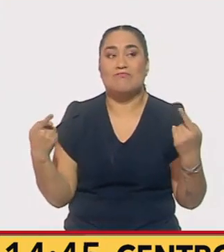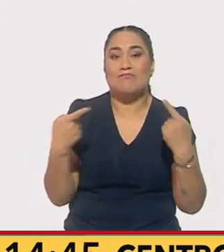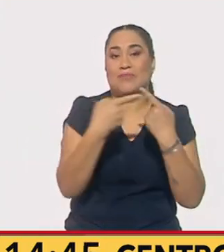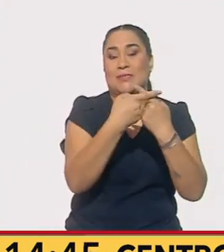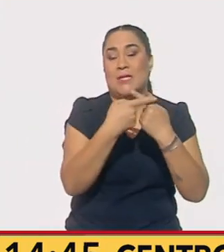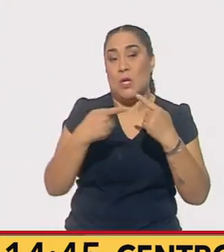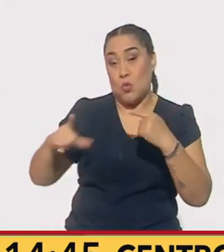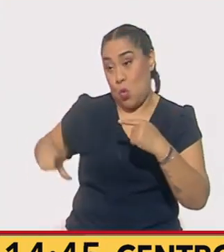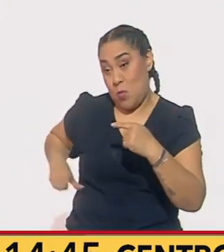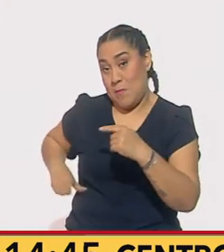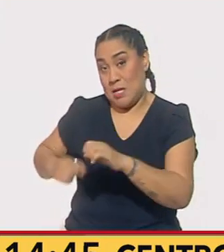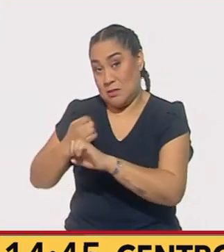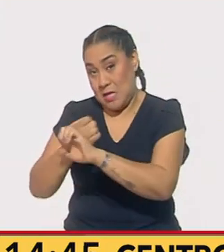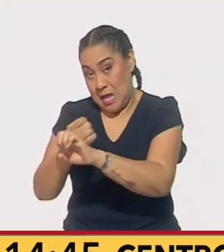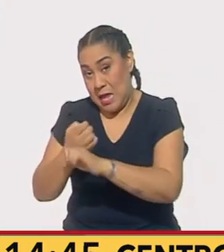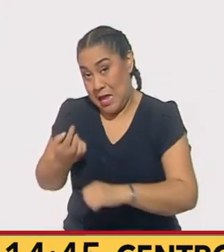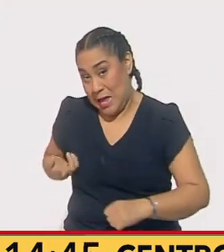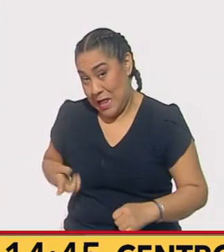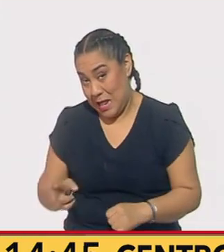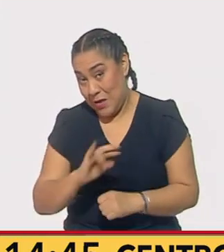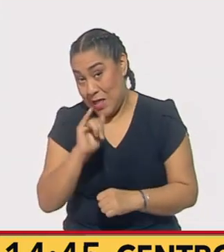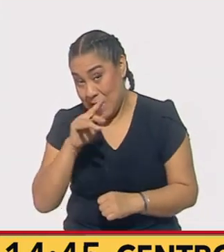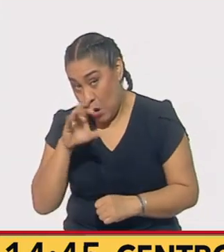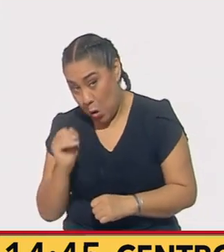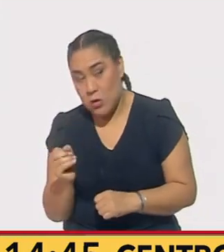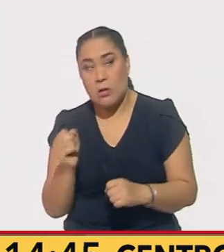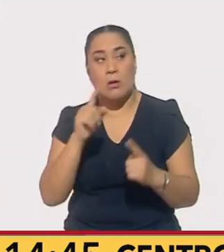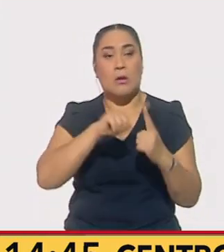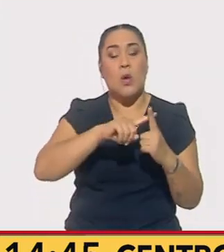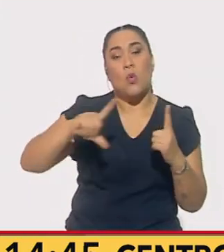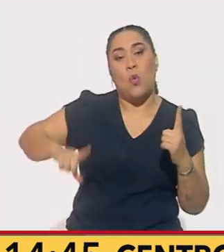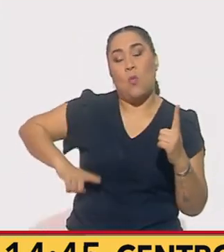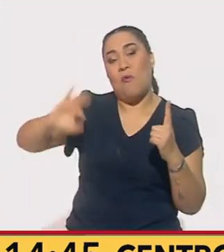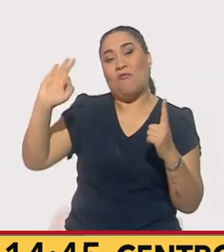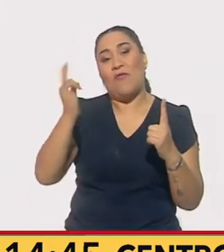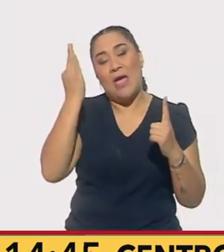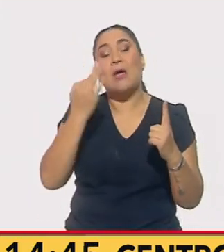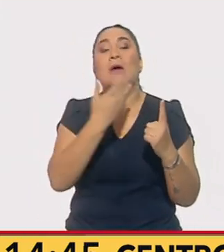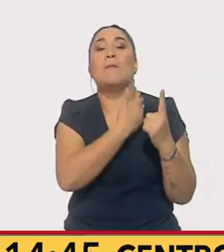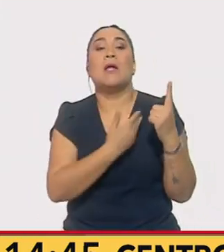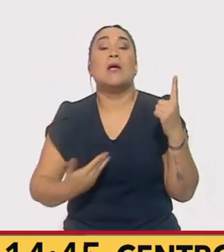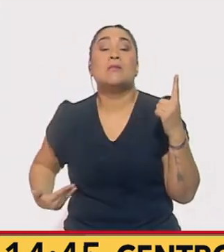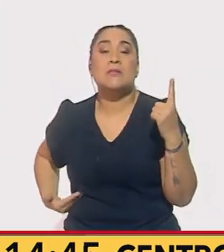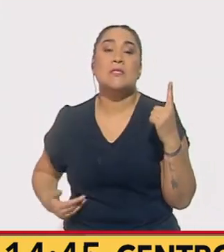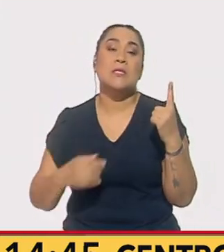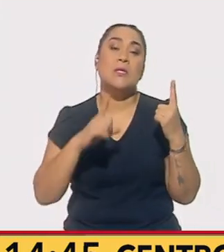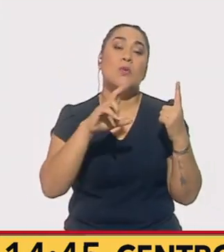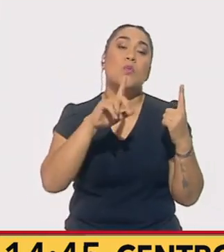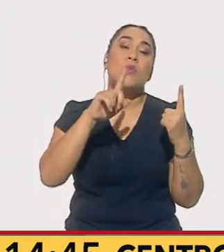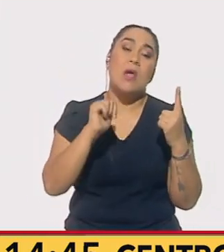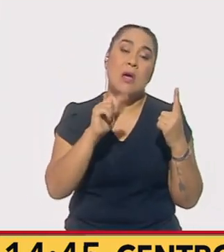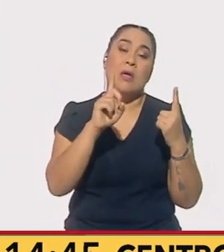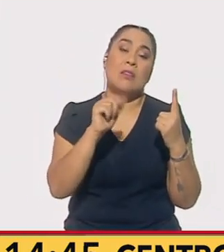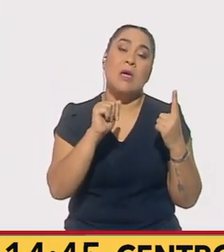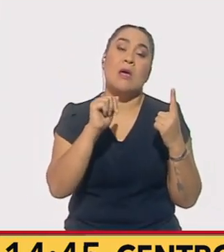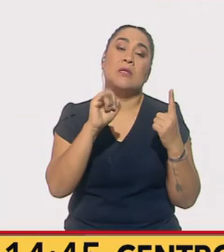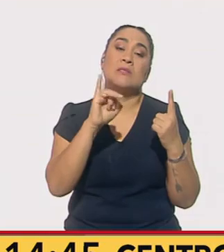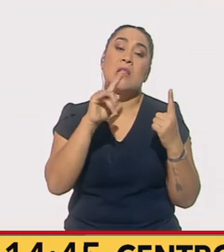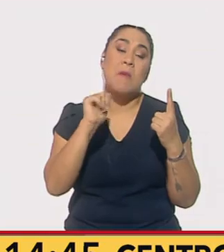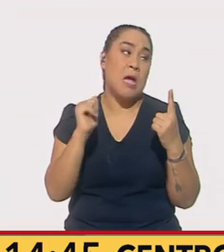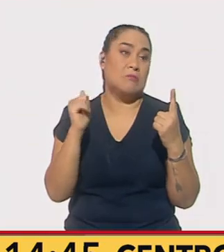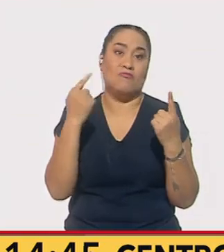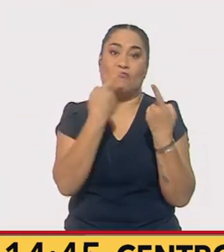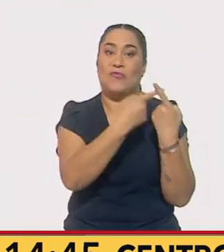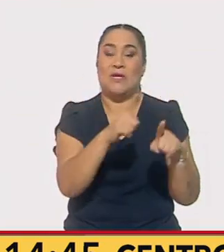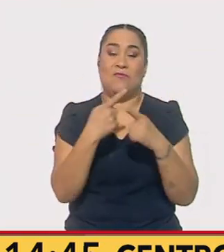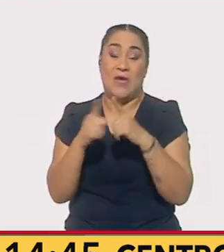del estado de Río de Janeiro y el gobierno federal que encabeza el presidente Lula da Silva. El problema es que en